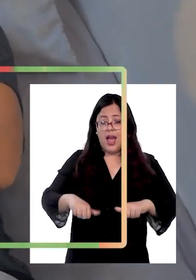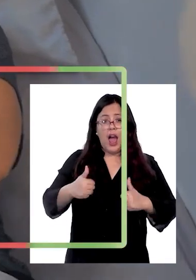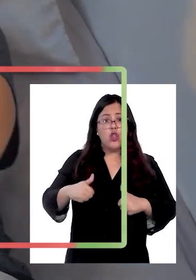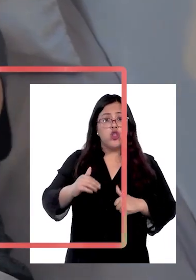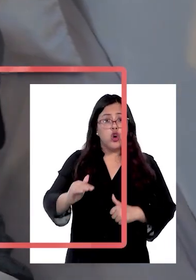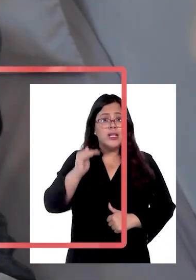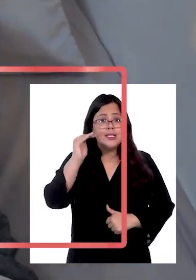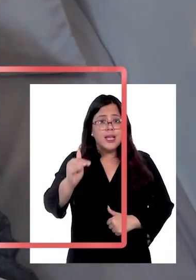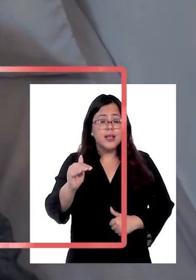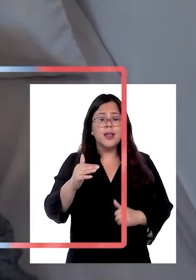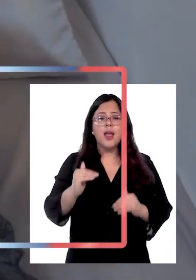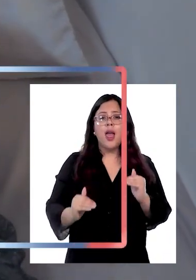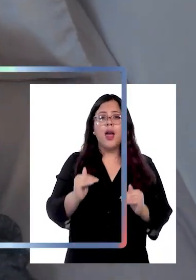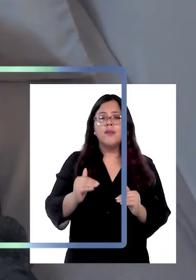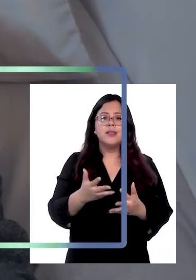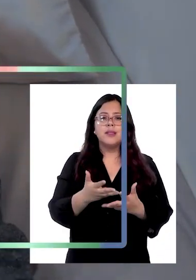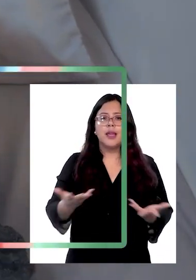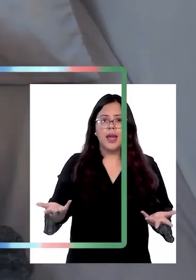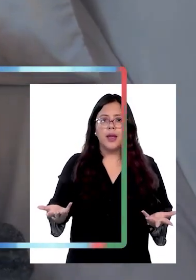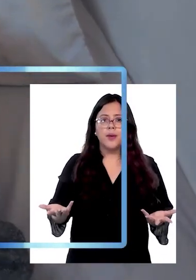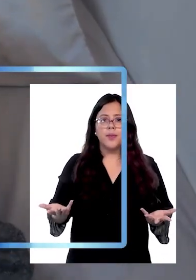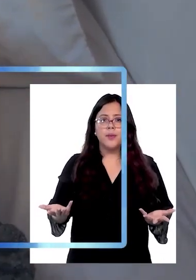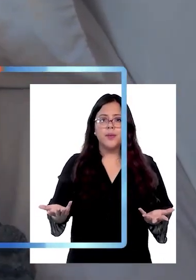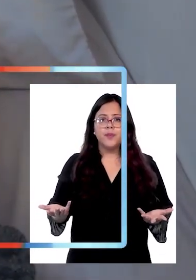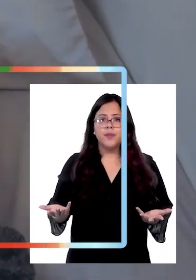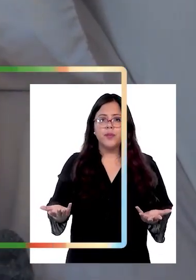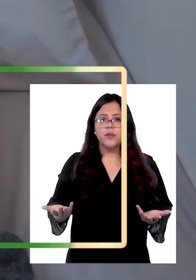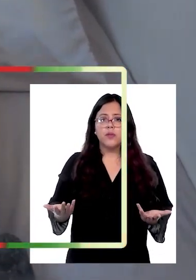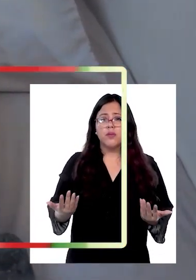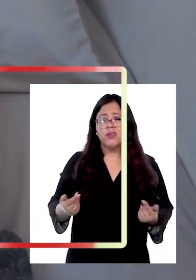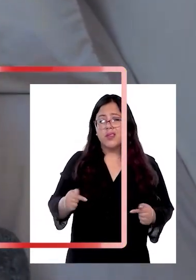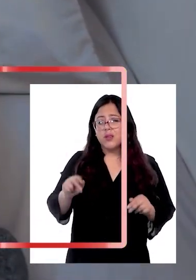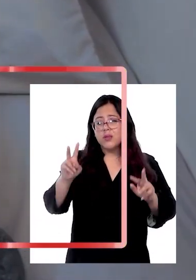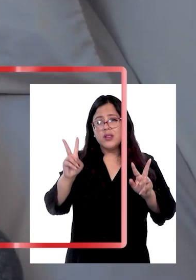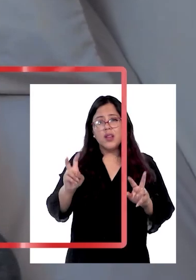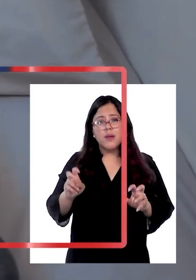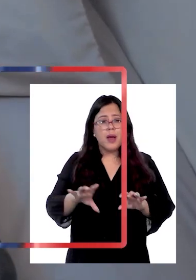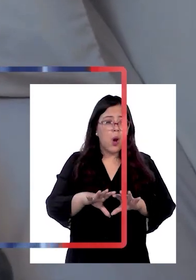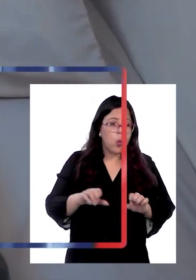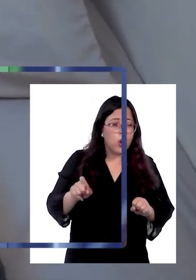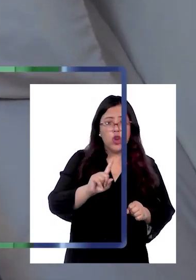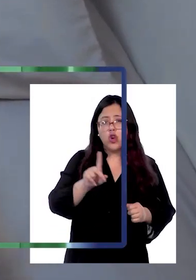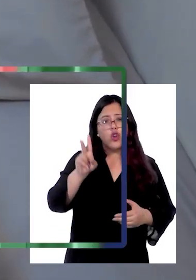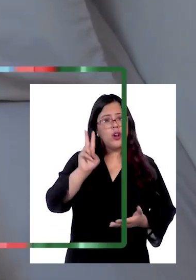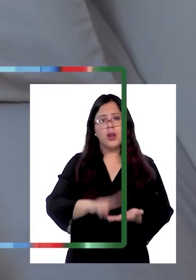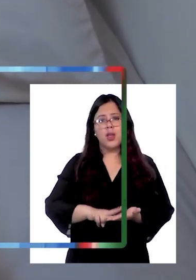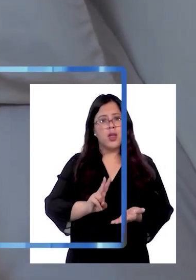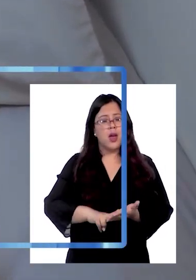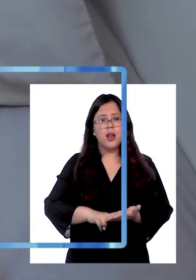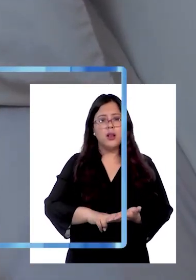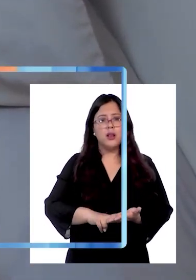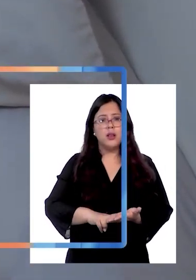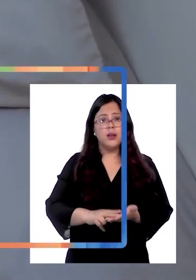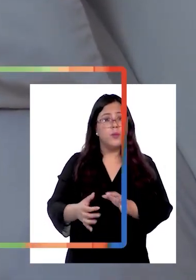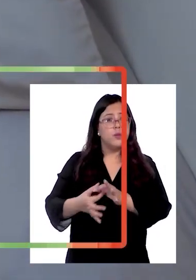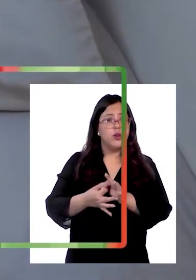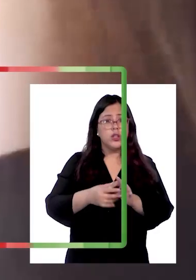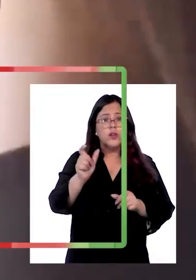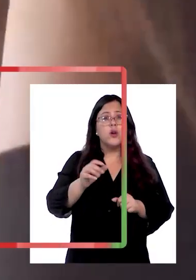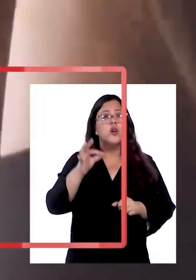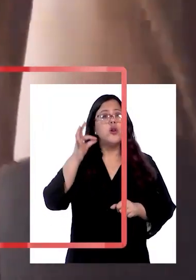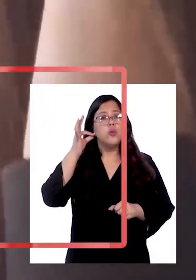Pero en adolescentes muchas veces pasa que en el fondo es un consentimiento que no es real,